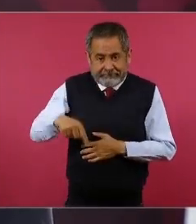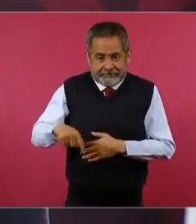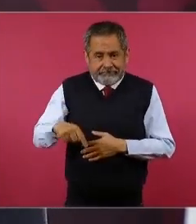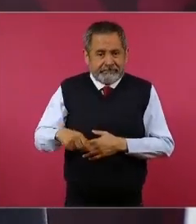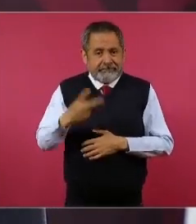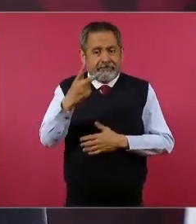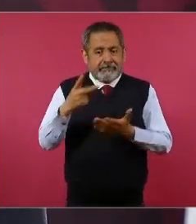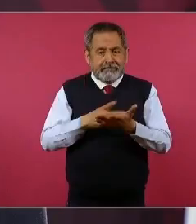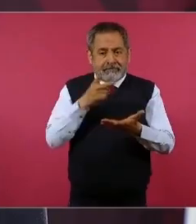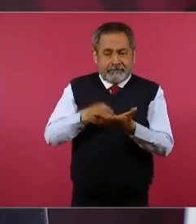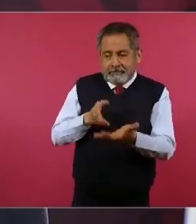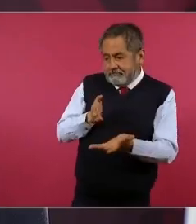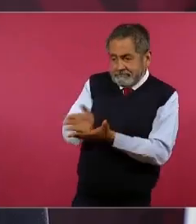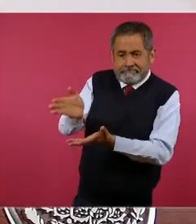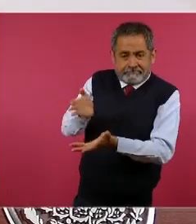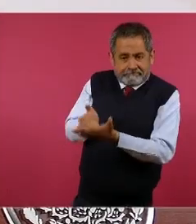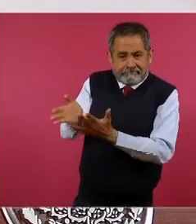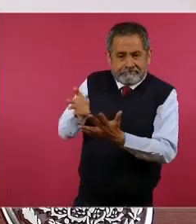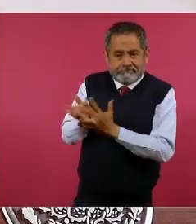dos invasiones,